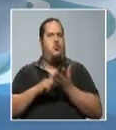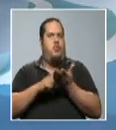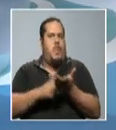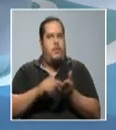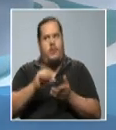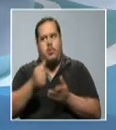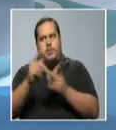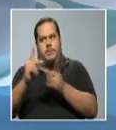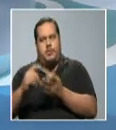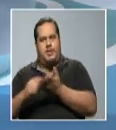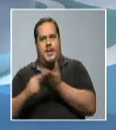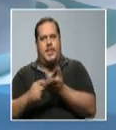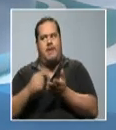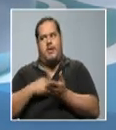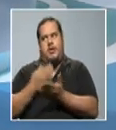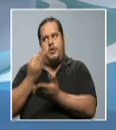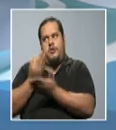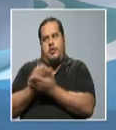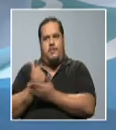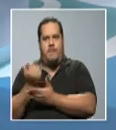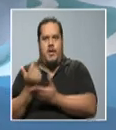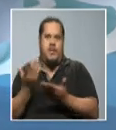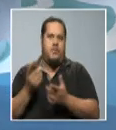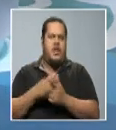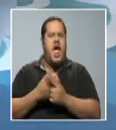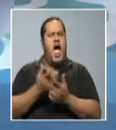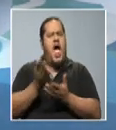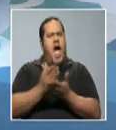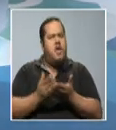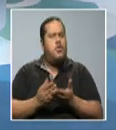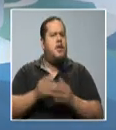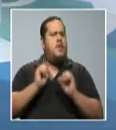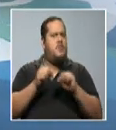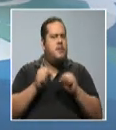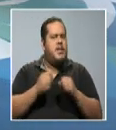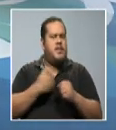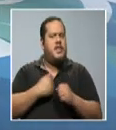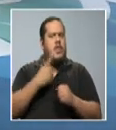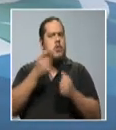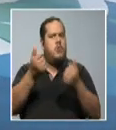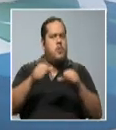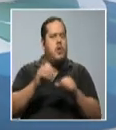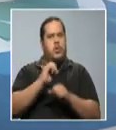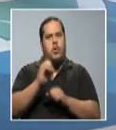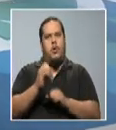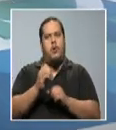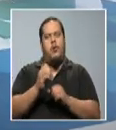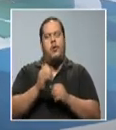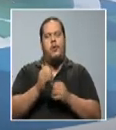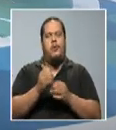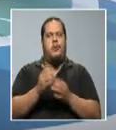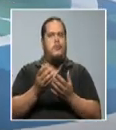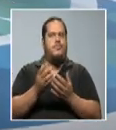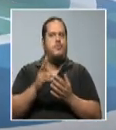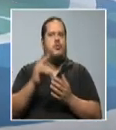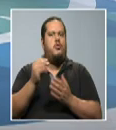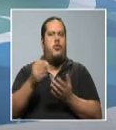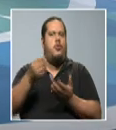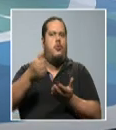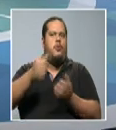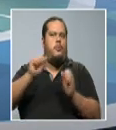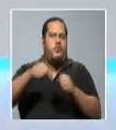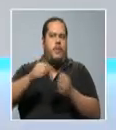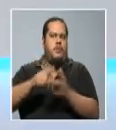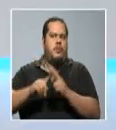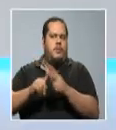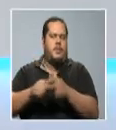son los consejos que ustedes les dan a las personas en esos casos? ¿Hay alguna posibilidad de llegar a algún acuerdo o simplemente esa persona ya deja de ser candidato para crédito?